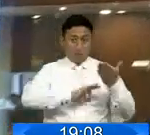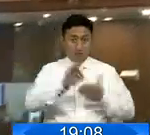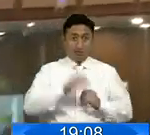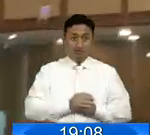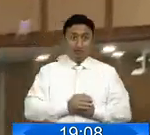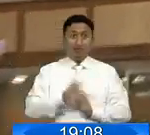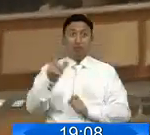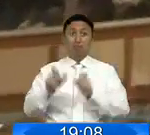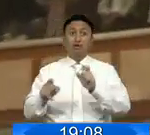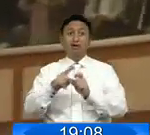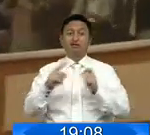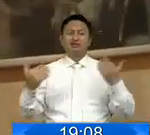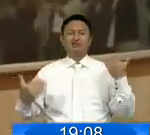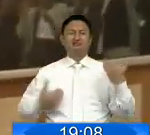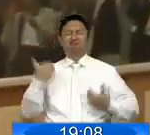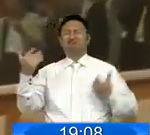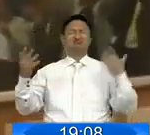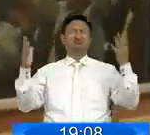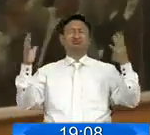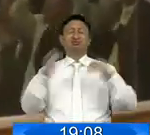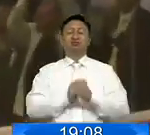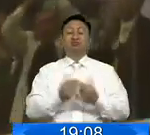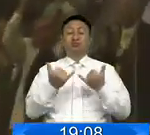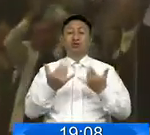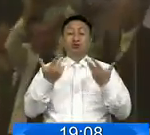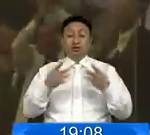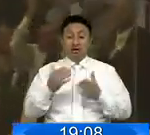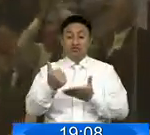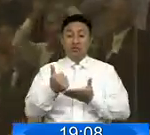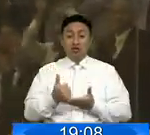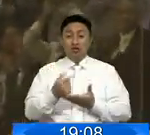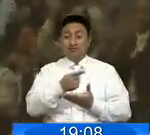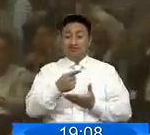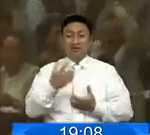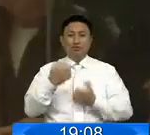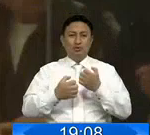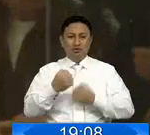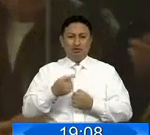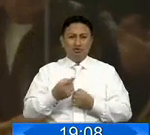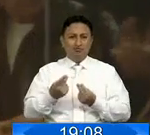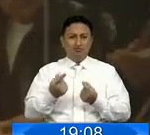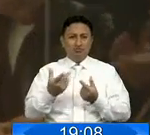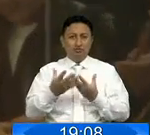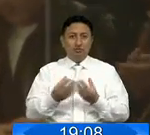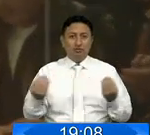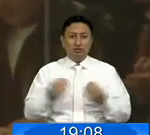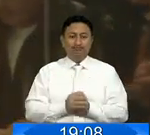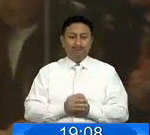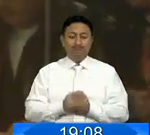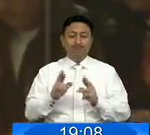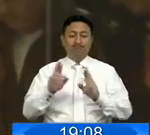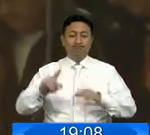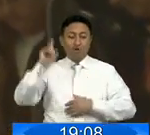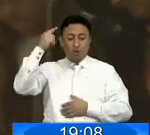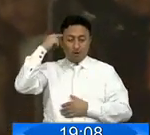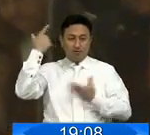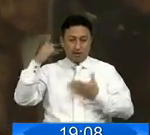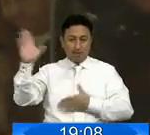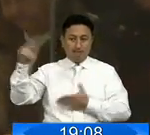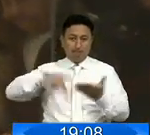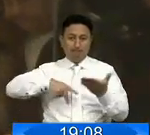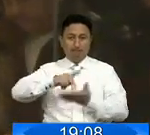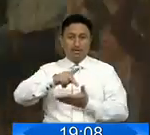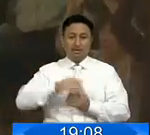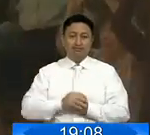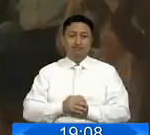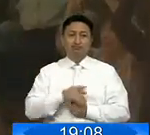júbilo de aquellos maestros que por fin ven una salida en este tortuoso tema. Esperan que el gobierno cumpla con el pago de esa